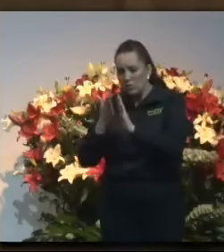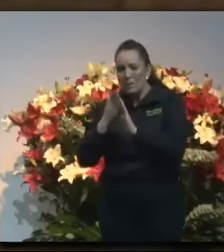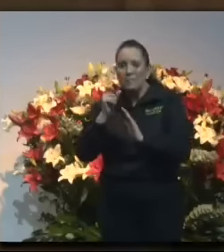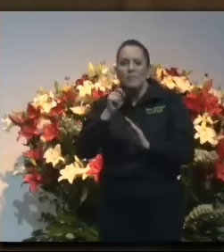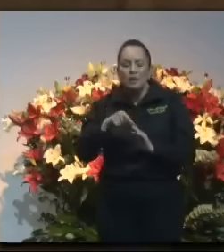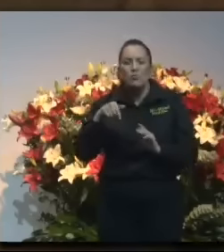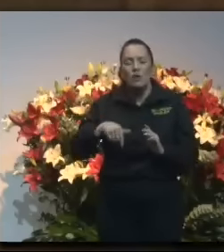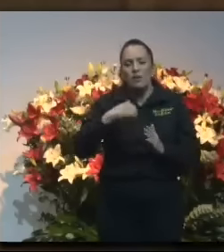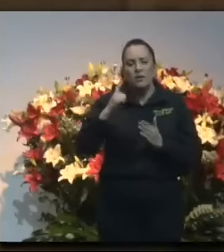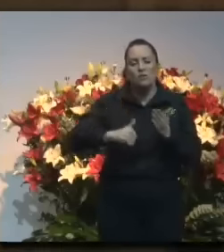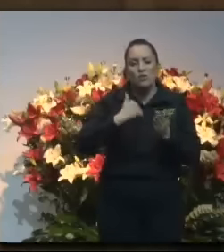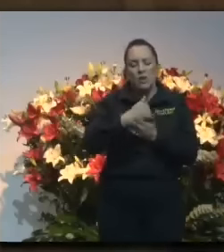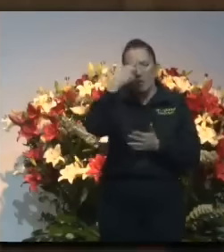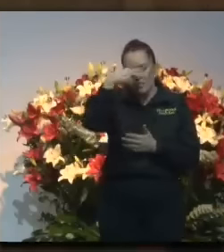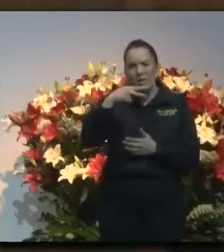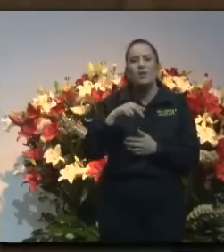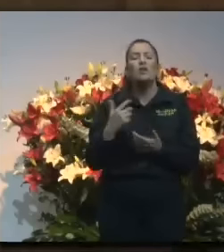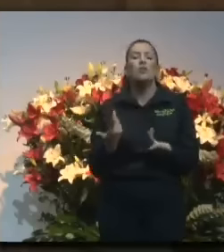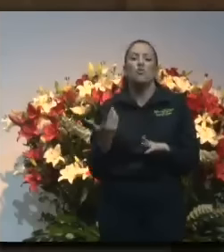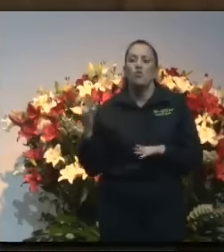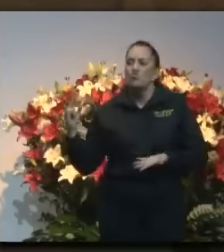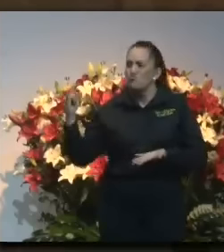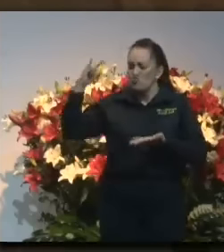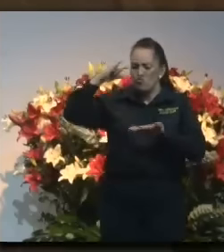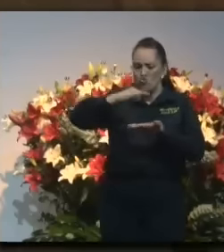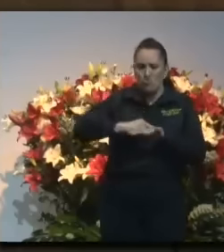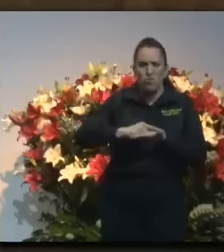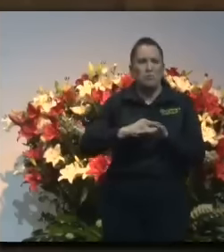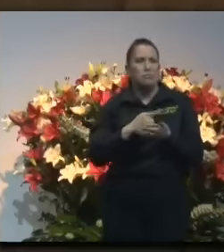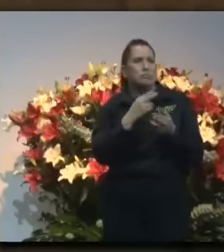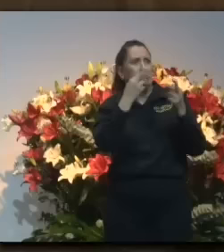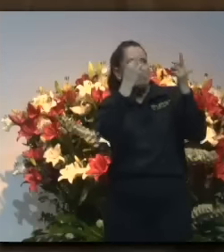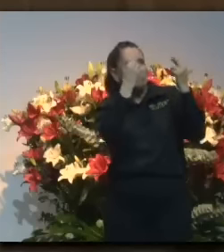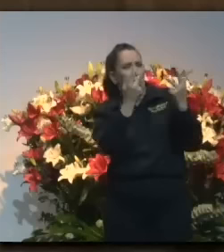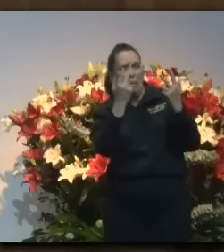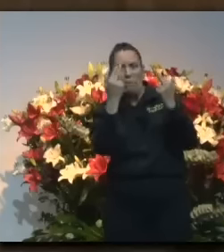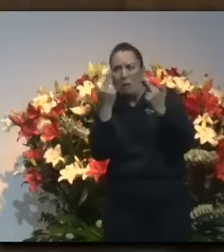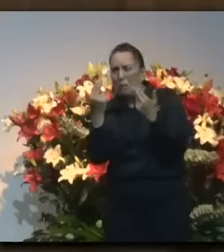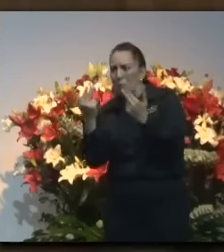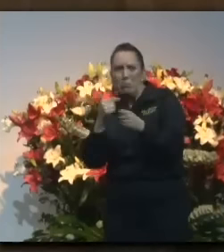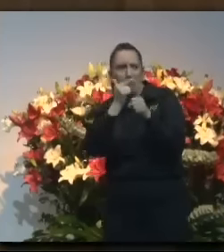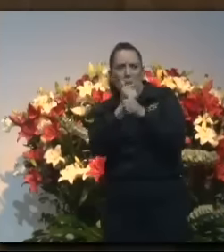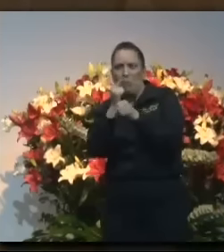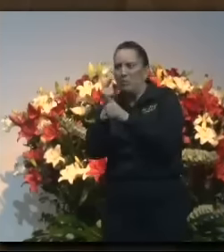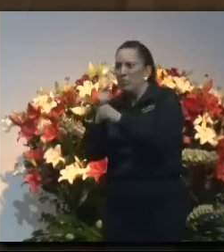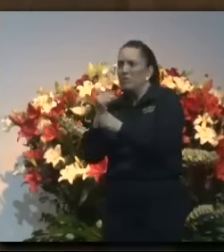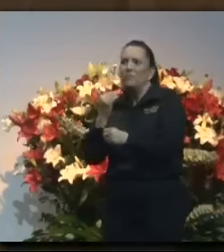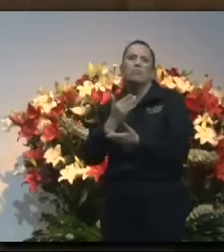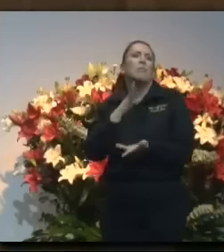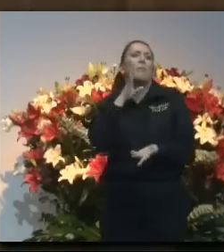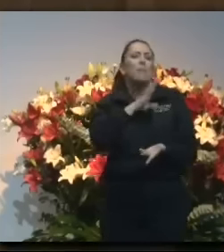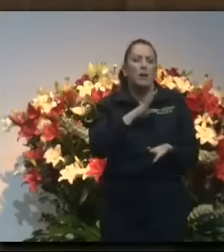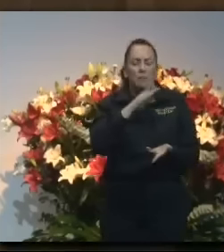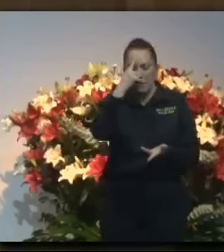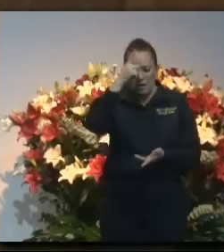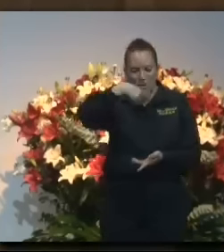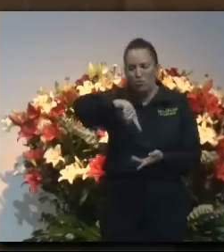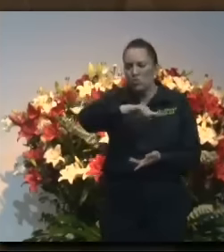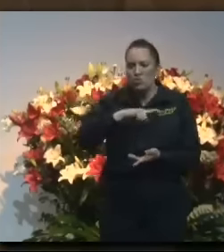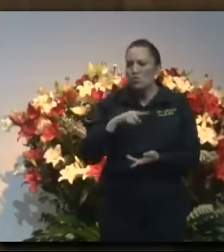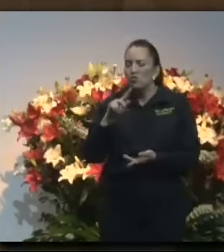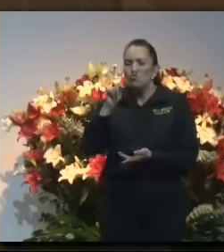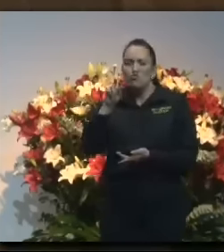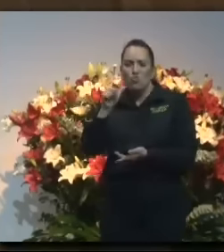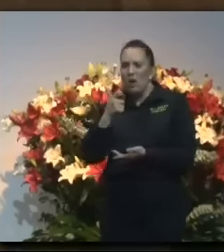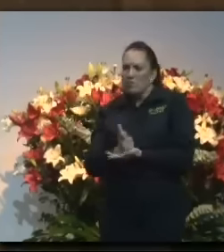un aeropuerto de la capital, se está cayendo a pedazos? ¿Qué haría usted para igual justamente no pagar TUA y para también